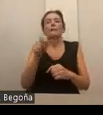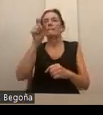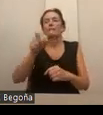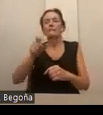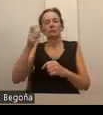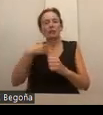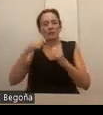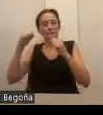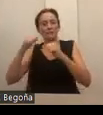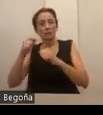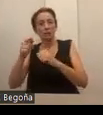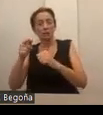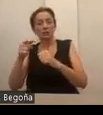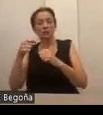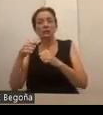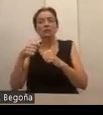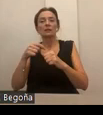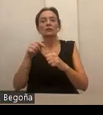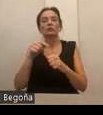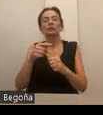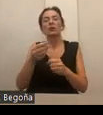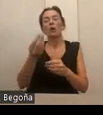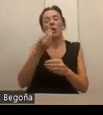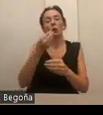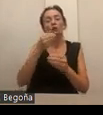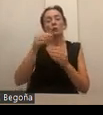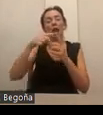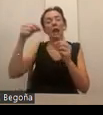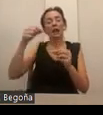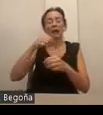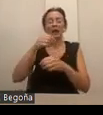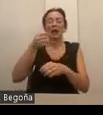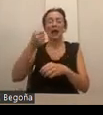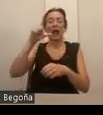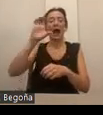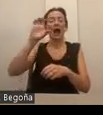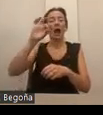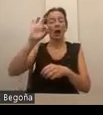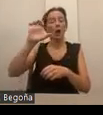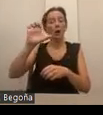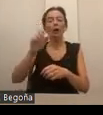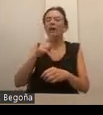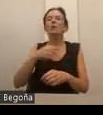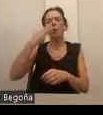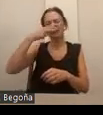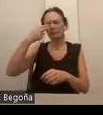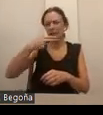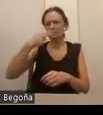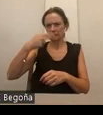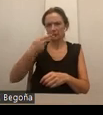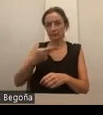a la insulina, el consumo de gel de aloe vera puede resultar muy, muy interesante. Otro nicho